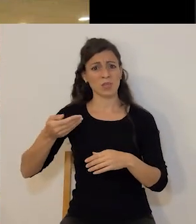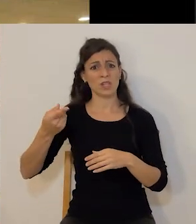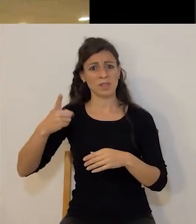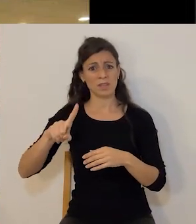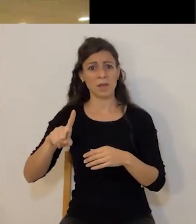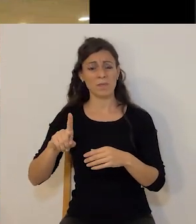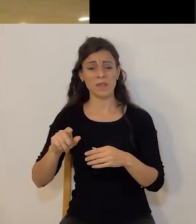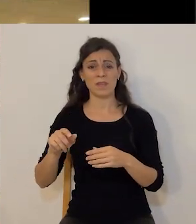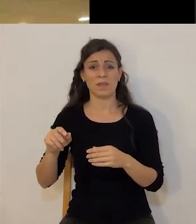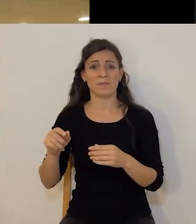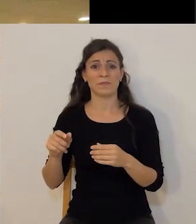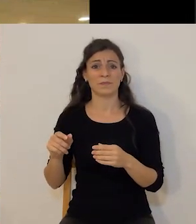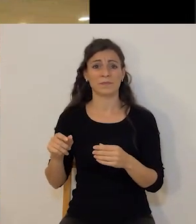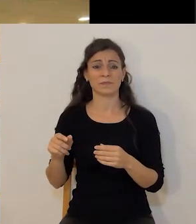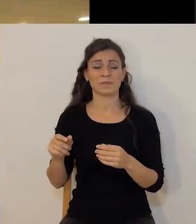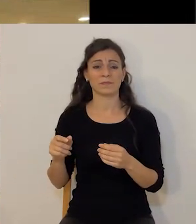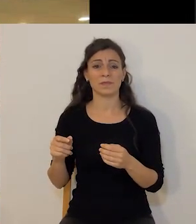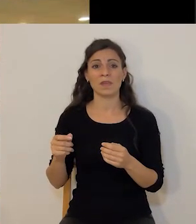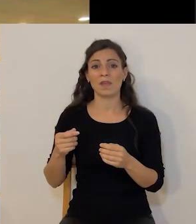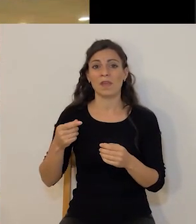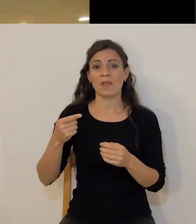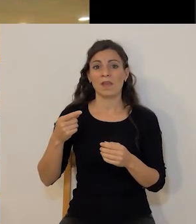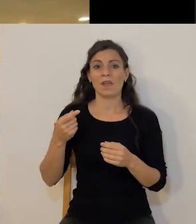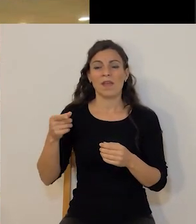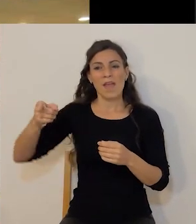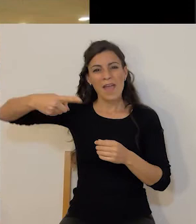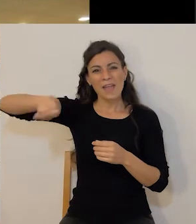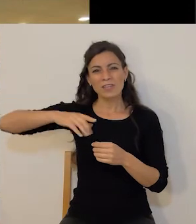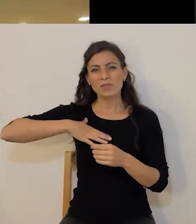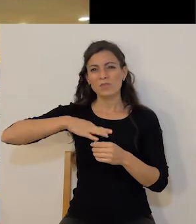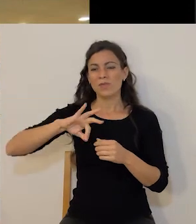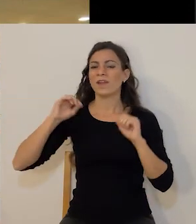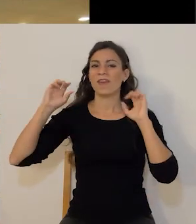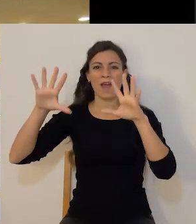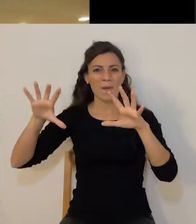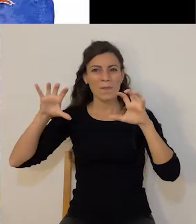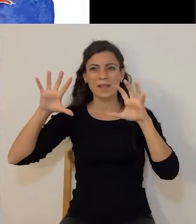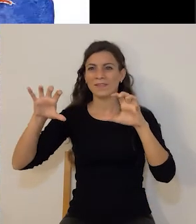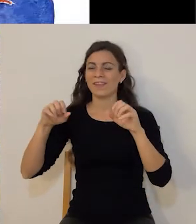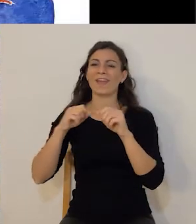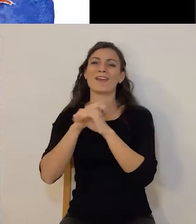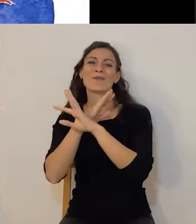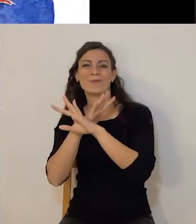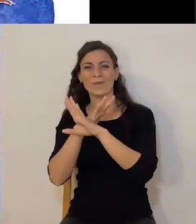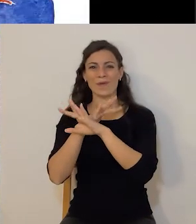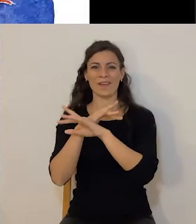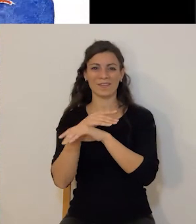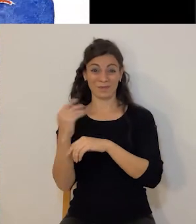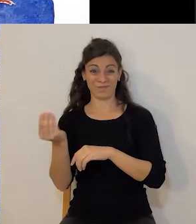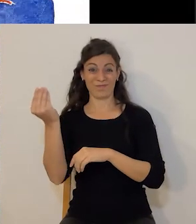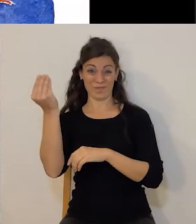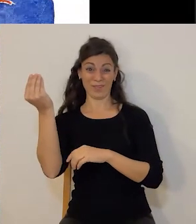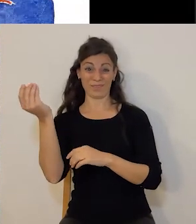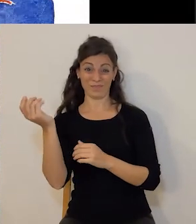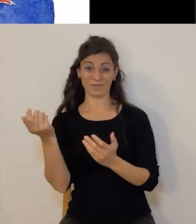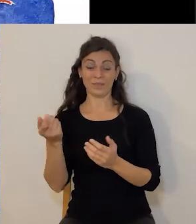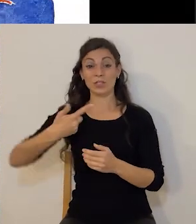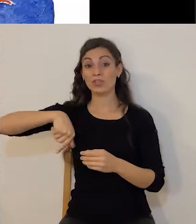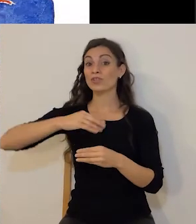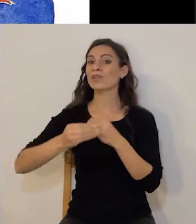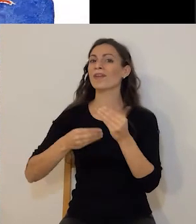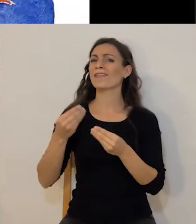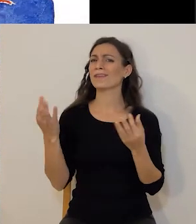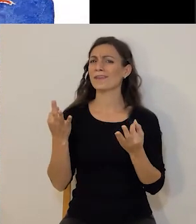el que puedan hablar, experimentar, compartir, aprender un poquito jugando, ¿no? ¿Y qué hacemos?